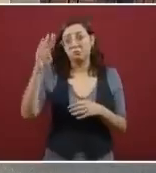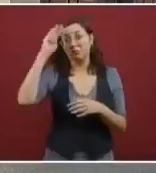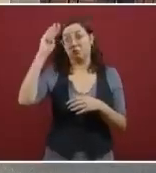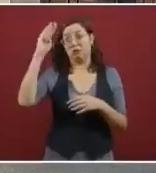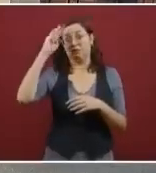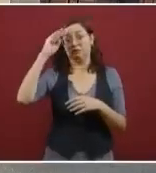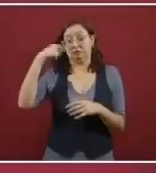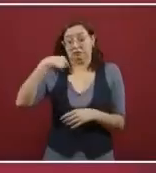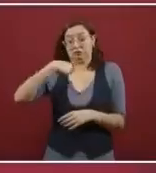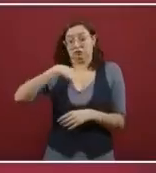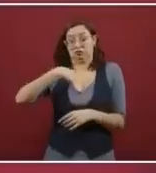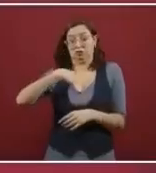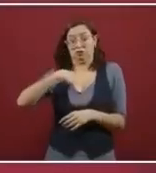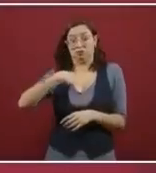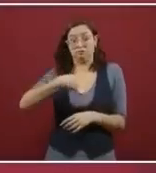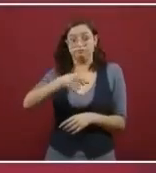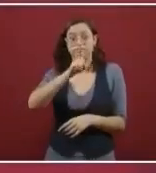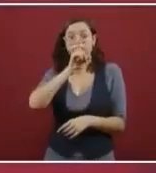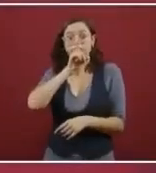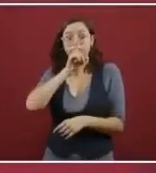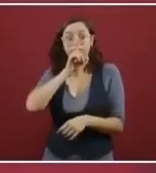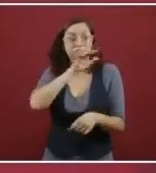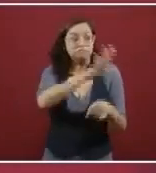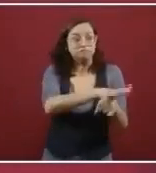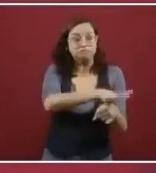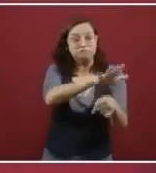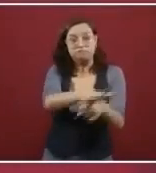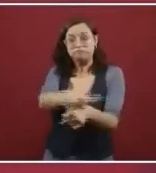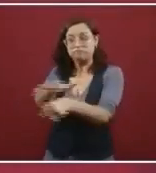censura. No va a haber censura,